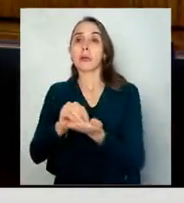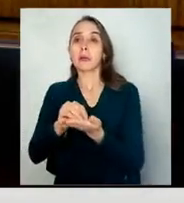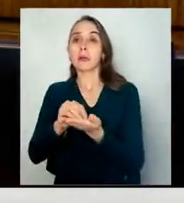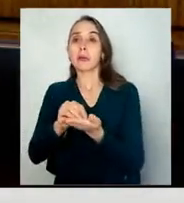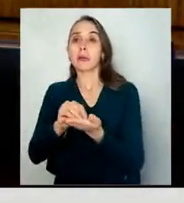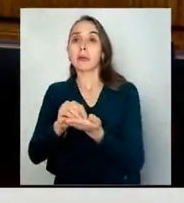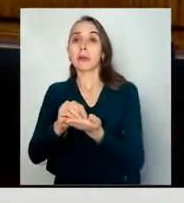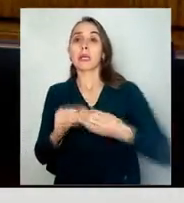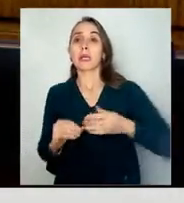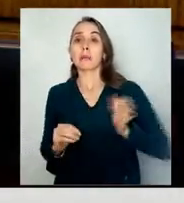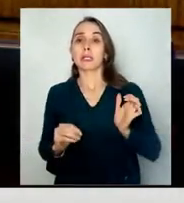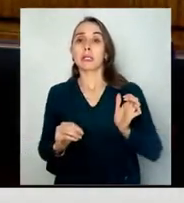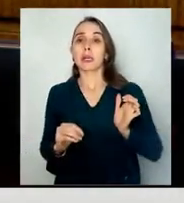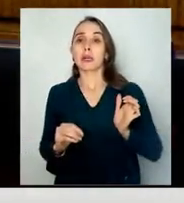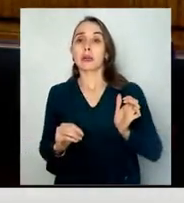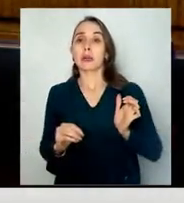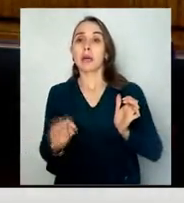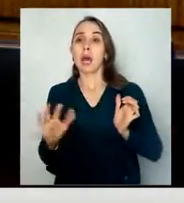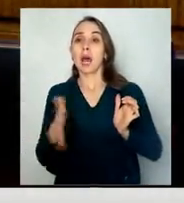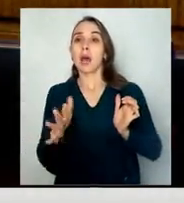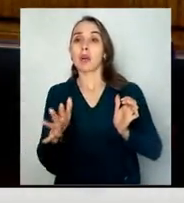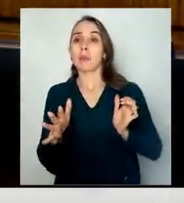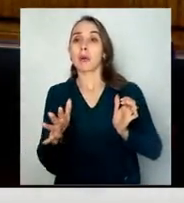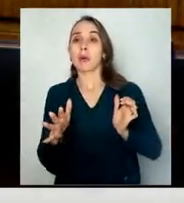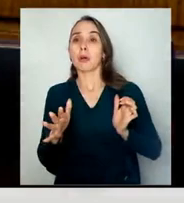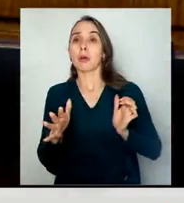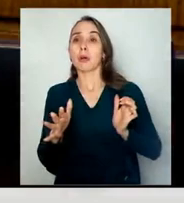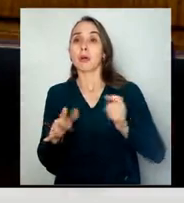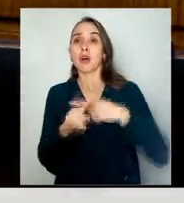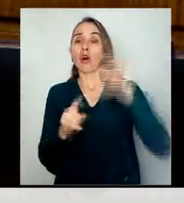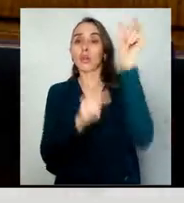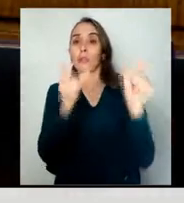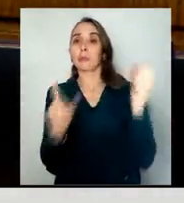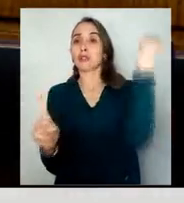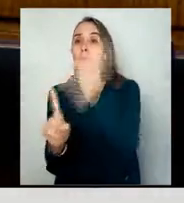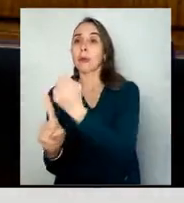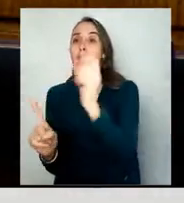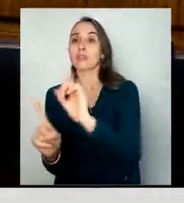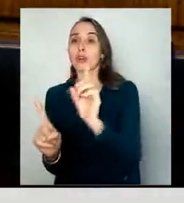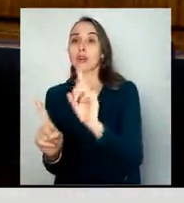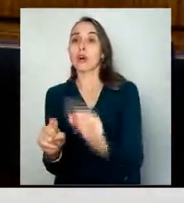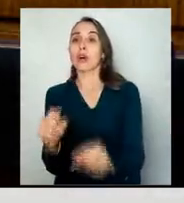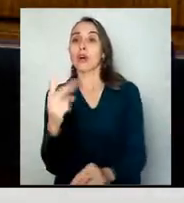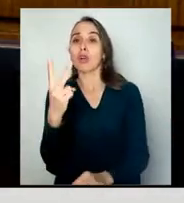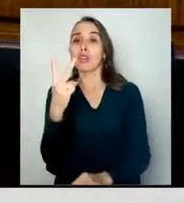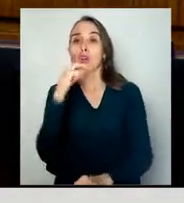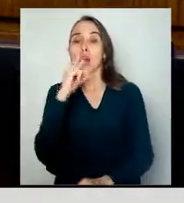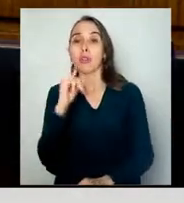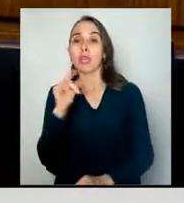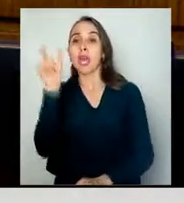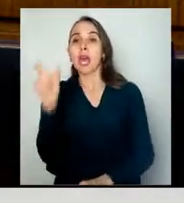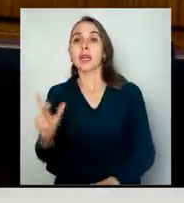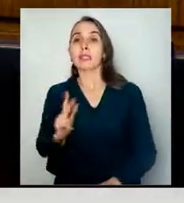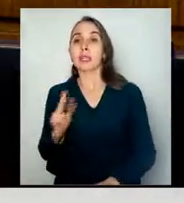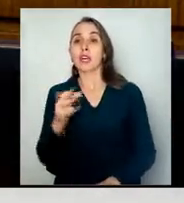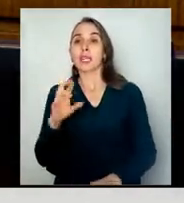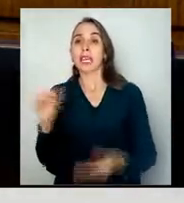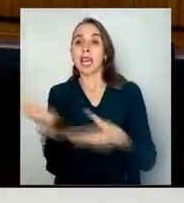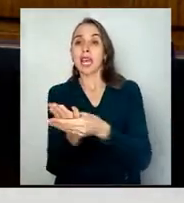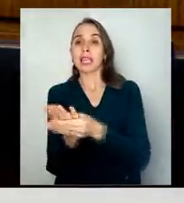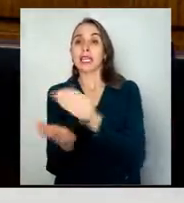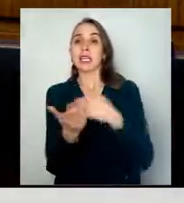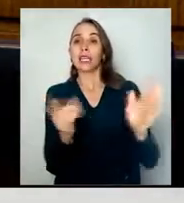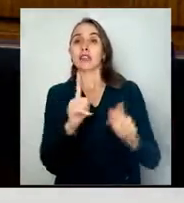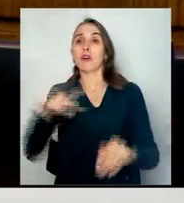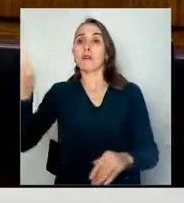de investigaciones que probablemente no hubo intervención de terceros en menos de dos días el caso de Henry ha sido descartado para realizarse una